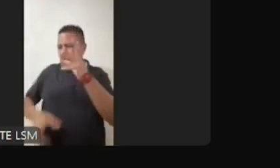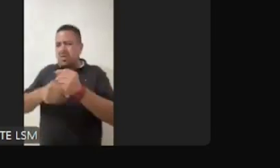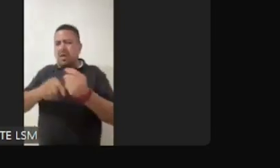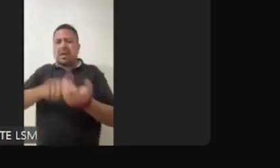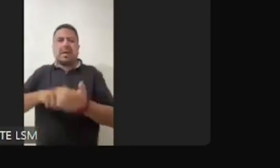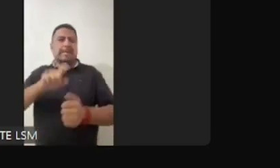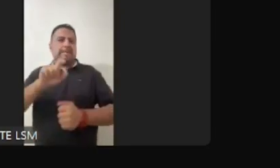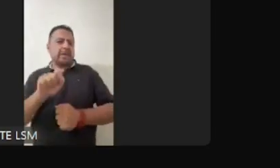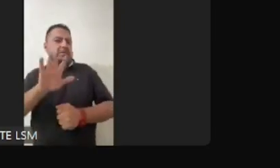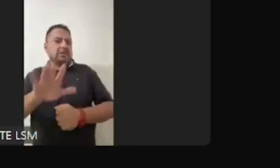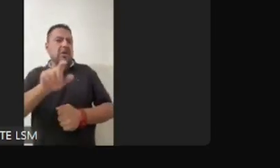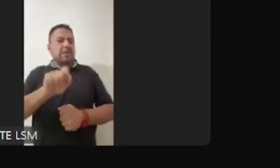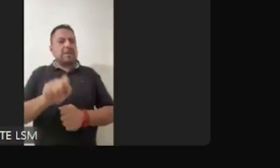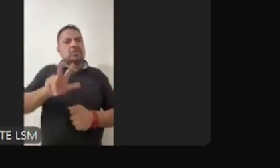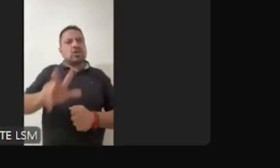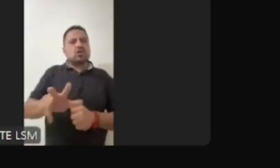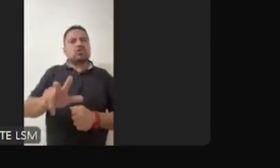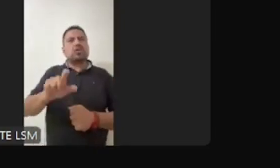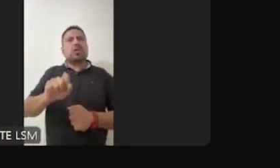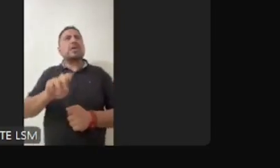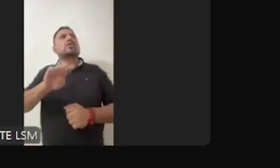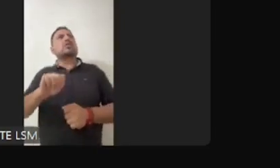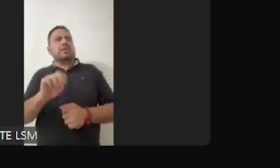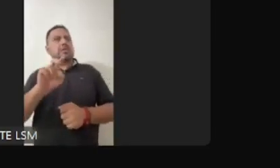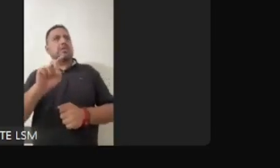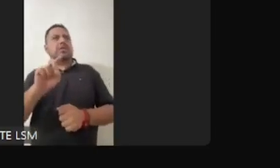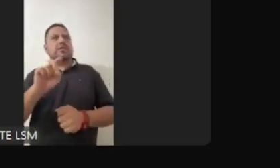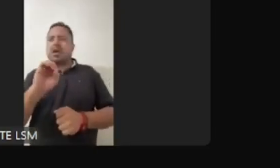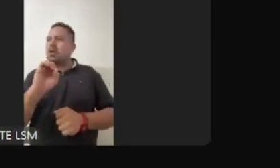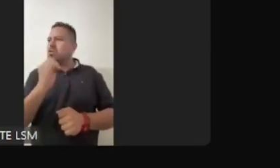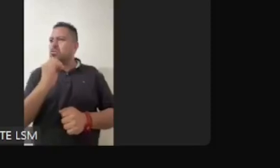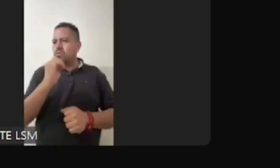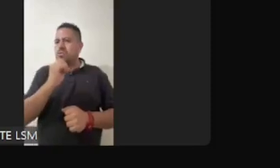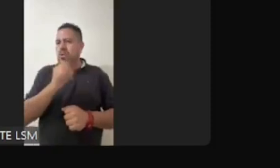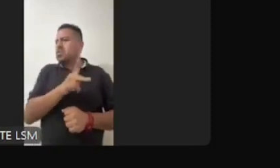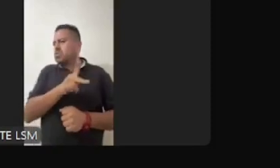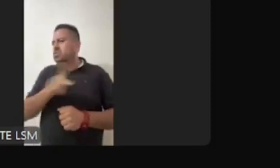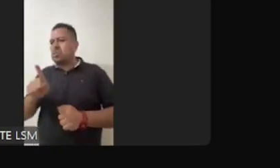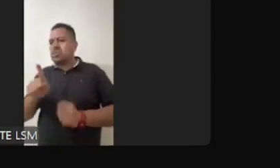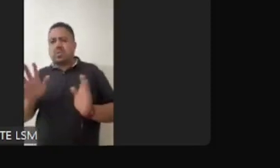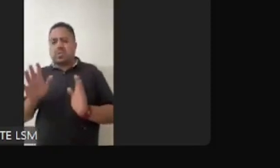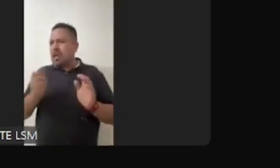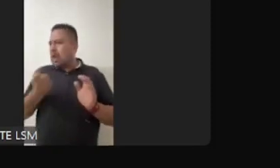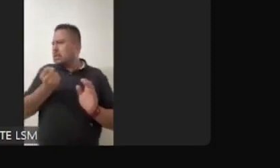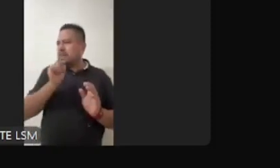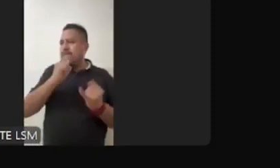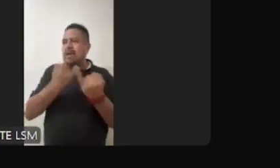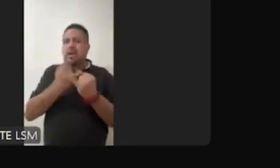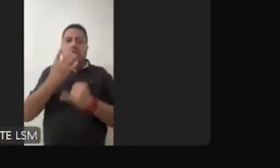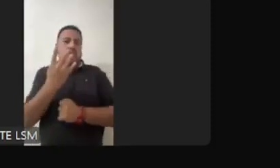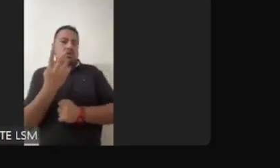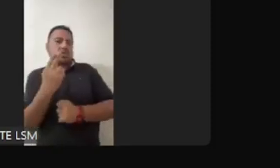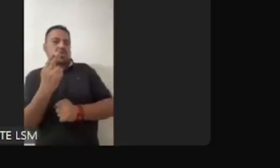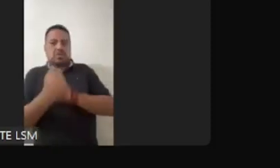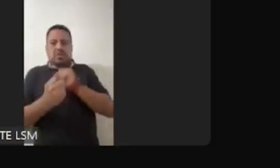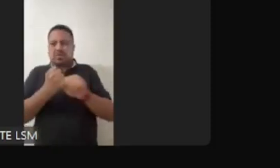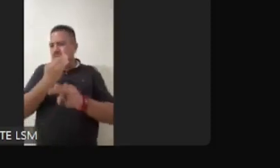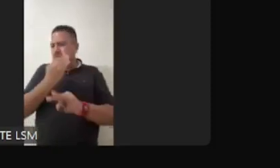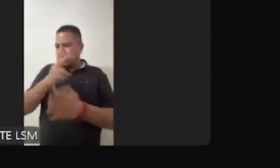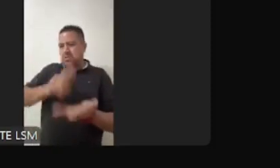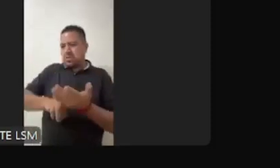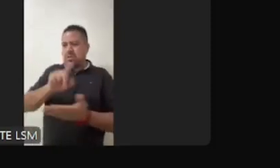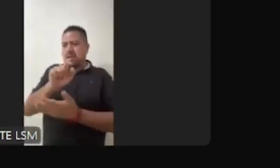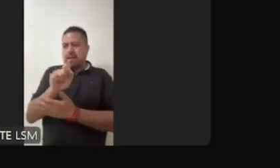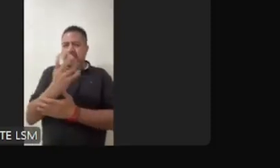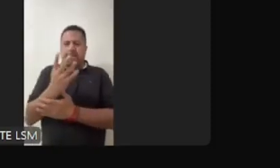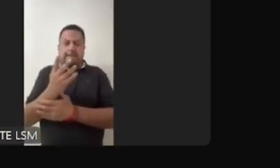25 28 29 y 30 de octubre respectivamente así como el 4 de noviembre del año en curso ahora